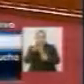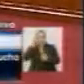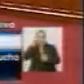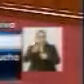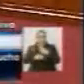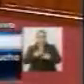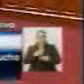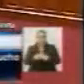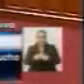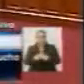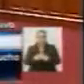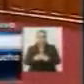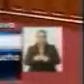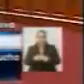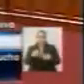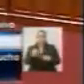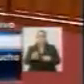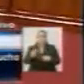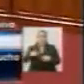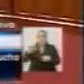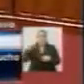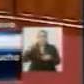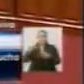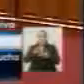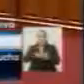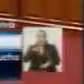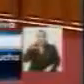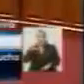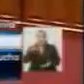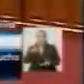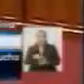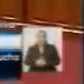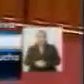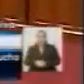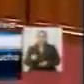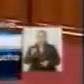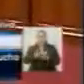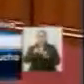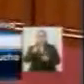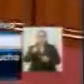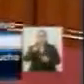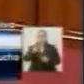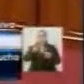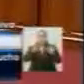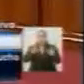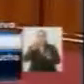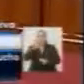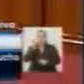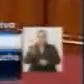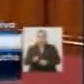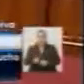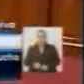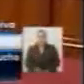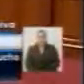la Policía Nacional se ha incrementado sustancialmente hasta un 57%